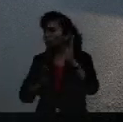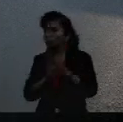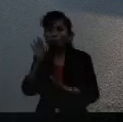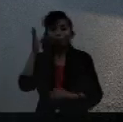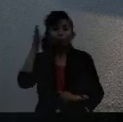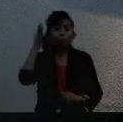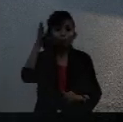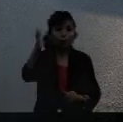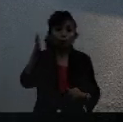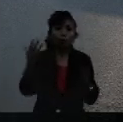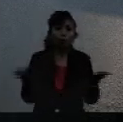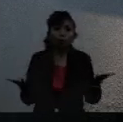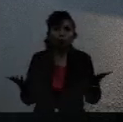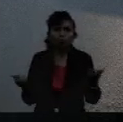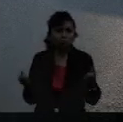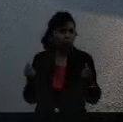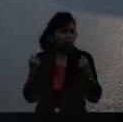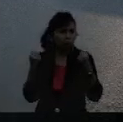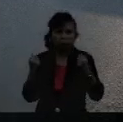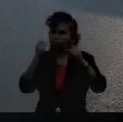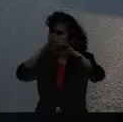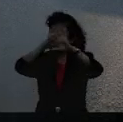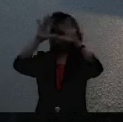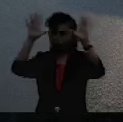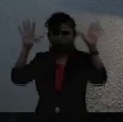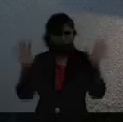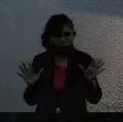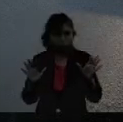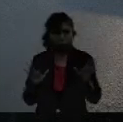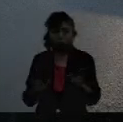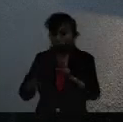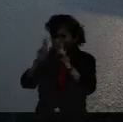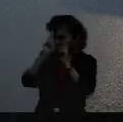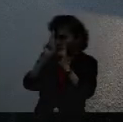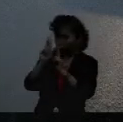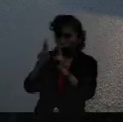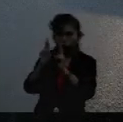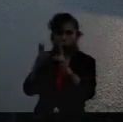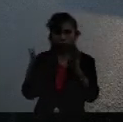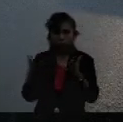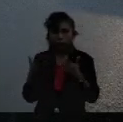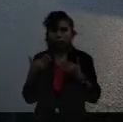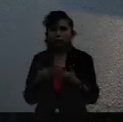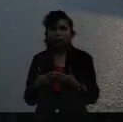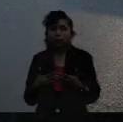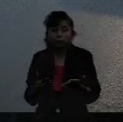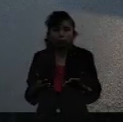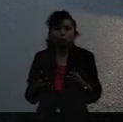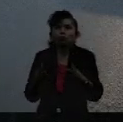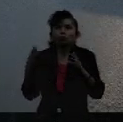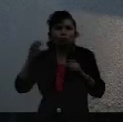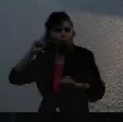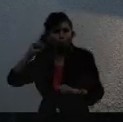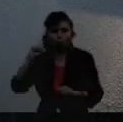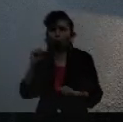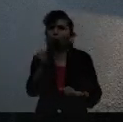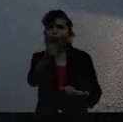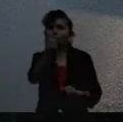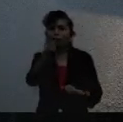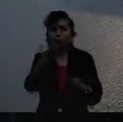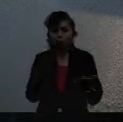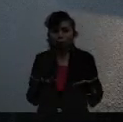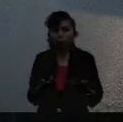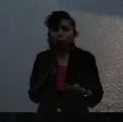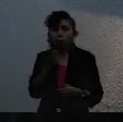futuro aún mucho más luminoso debemos reconocer que en los fundamentos de nuestro éxito están también nuestros